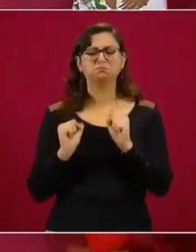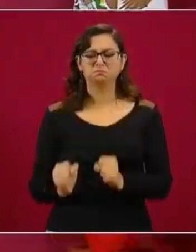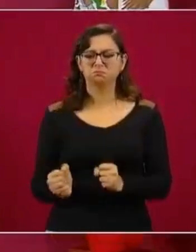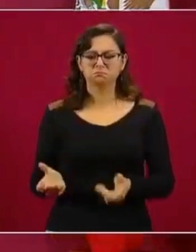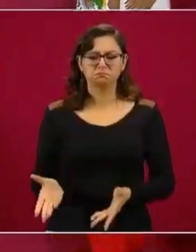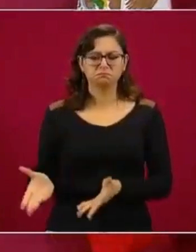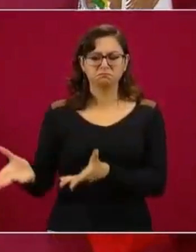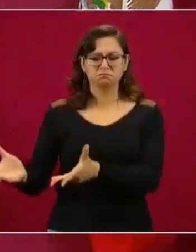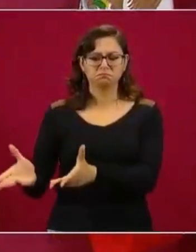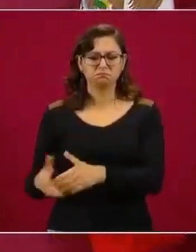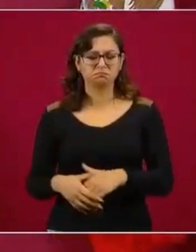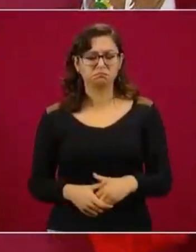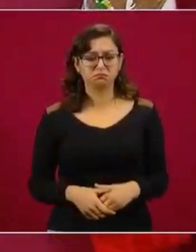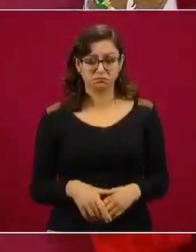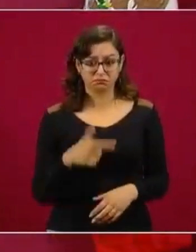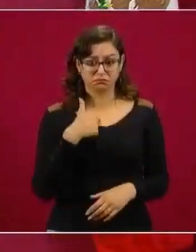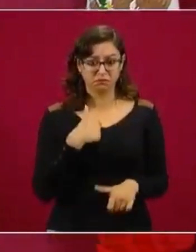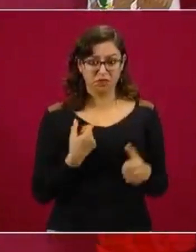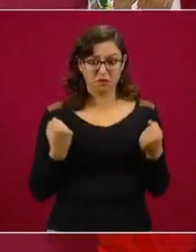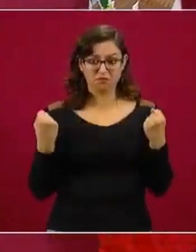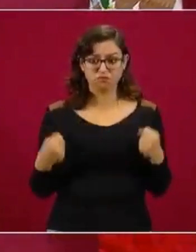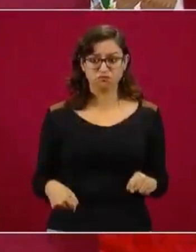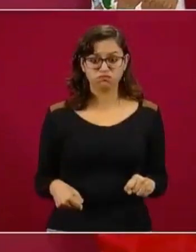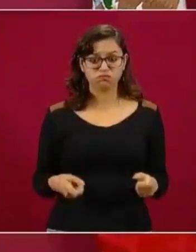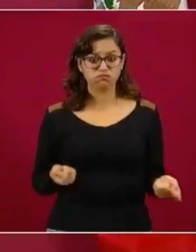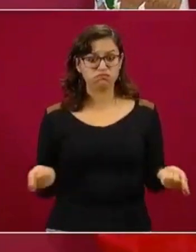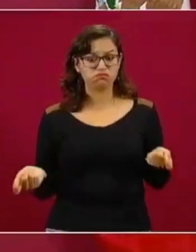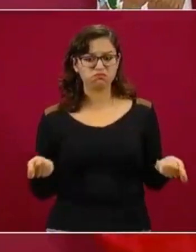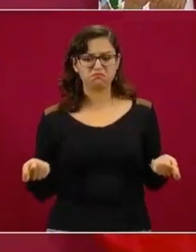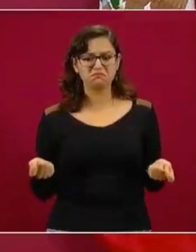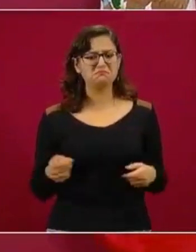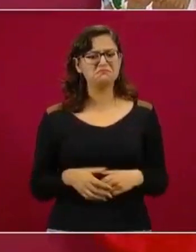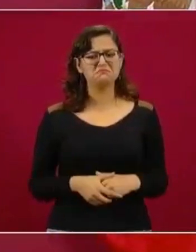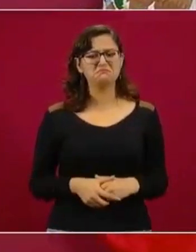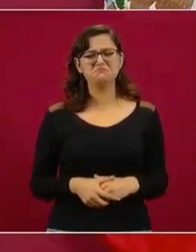somos autoritarios, no es el caso